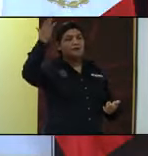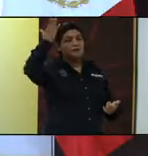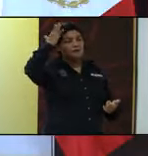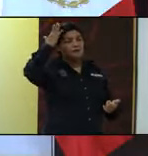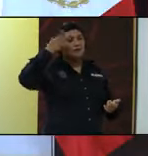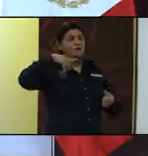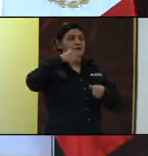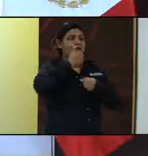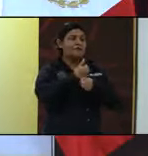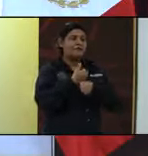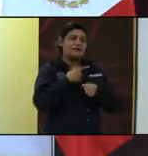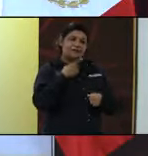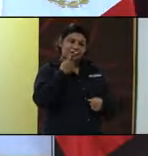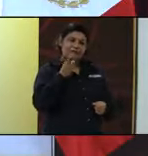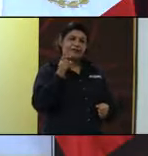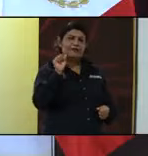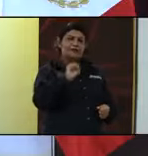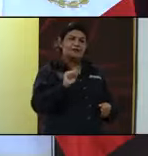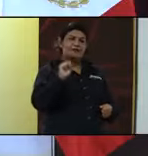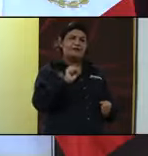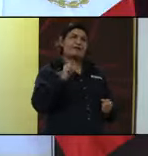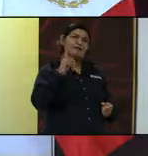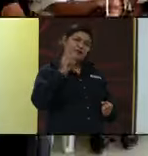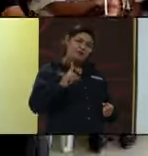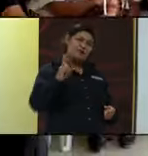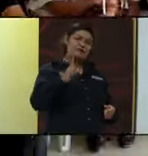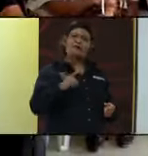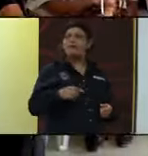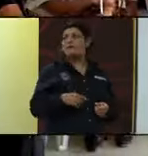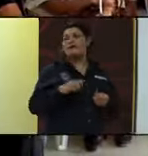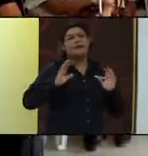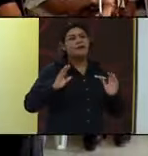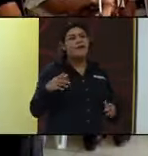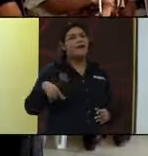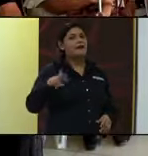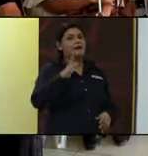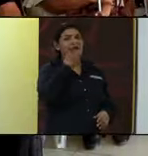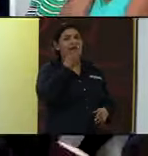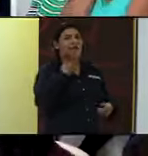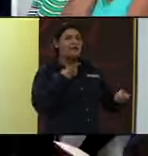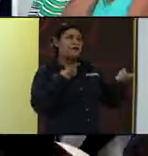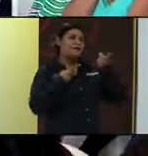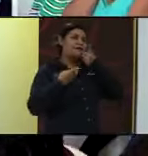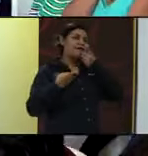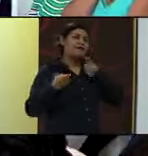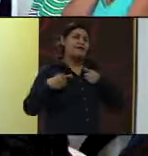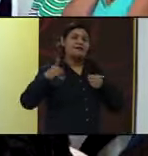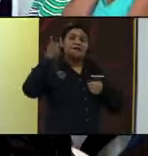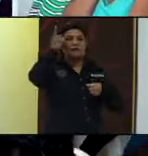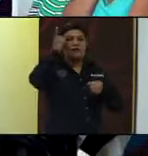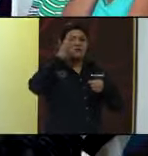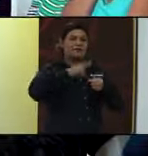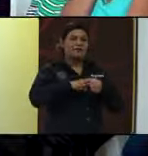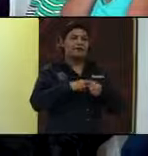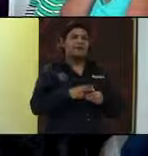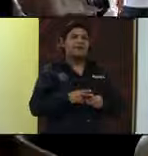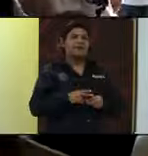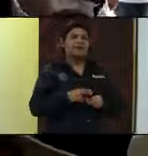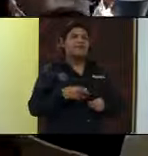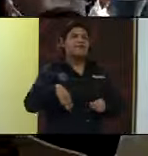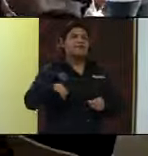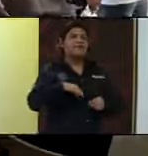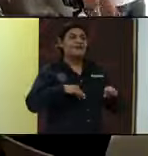decía a mi esposa que nos dé chance el sábado o el domingo, porque ya me dijeron todos los directores, los